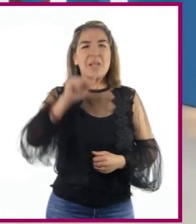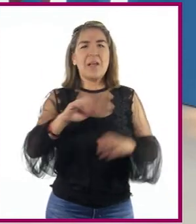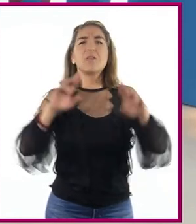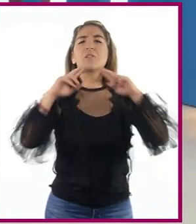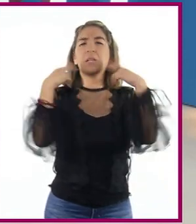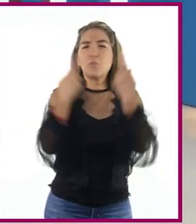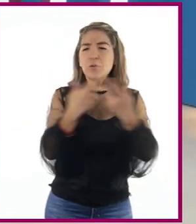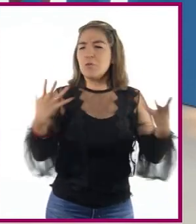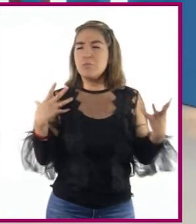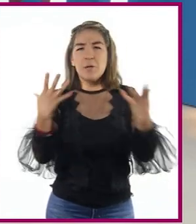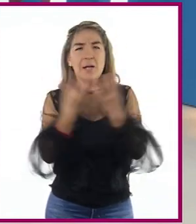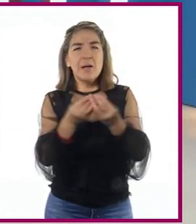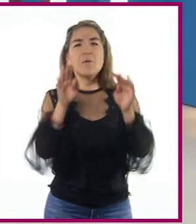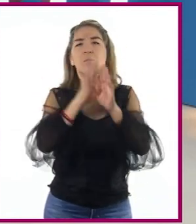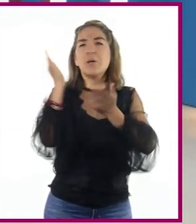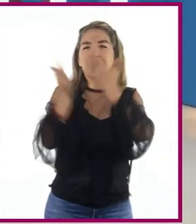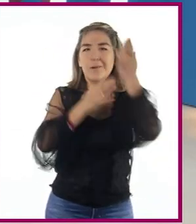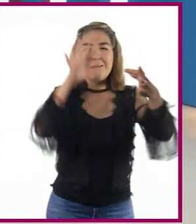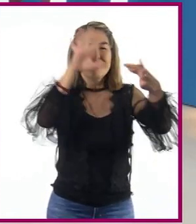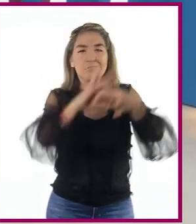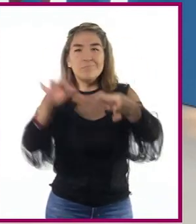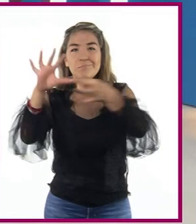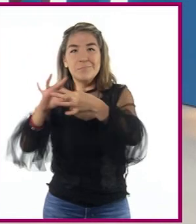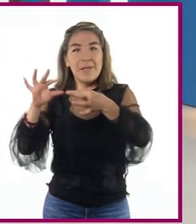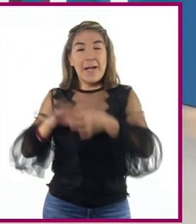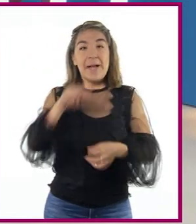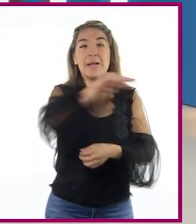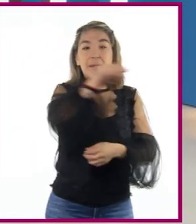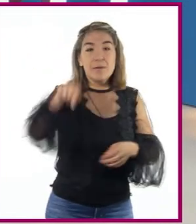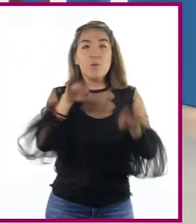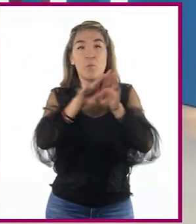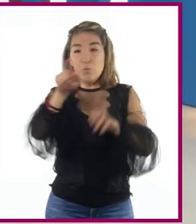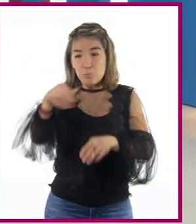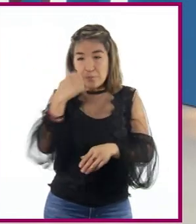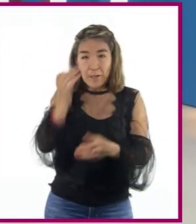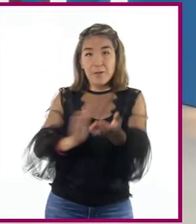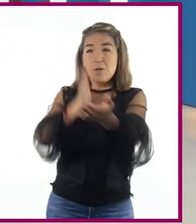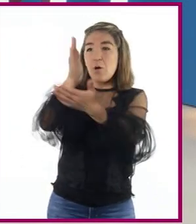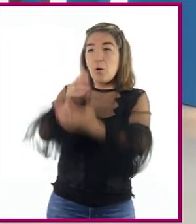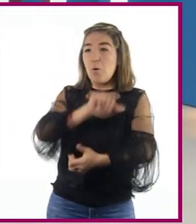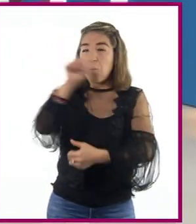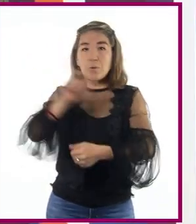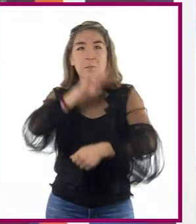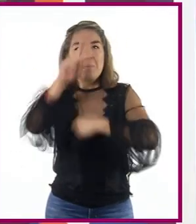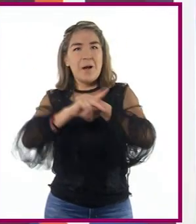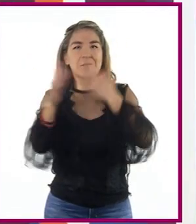estudiantes, suele explicarles que estudiar en el extranjero cambió su vida.